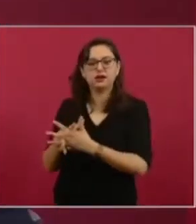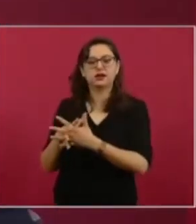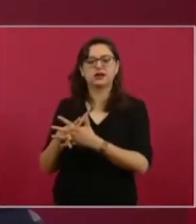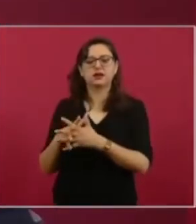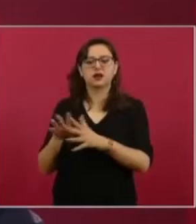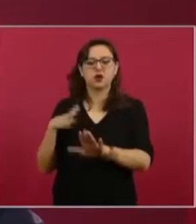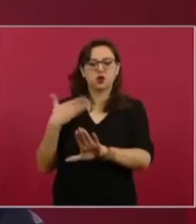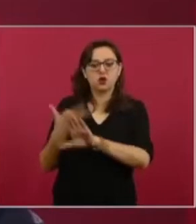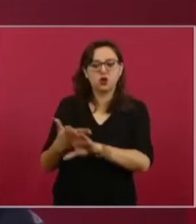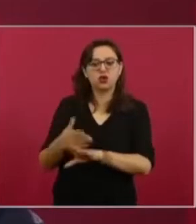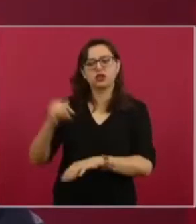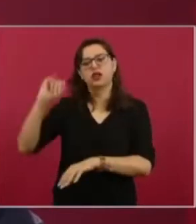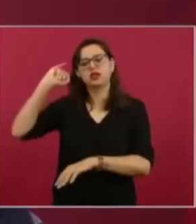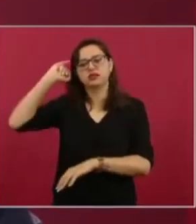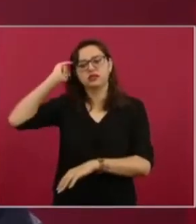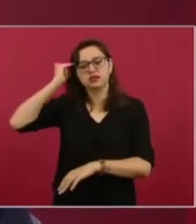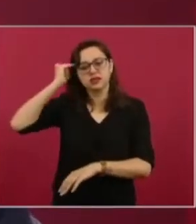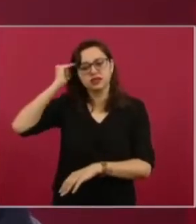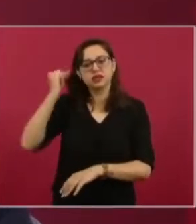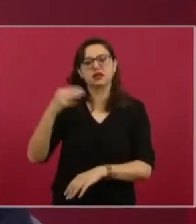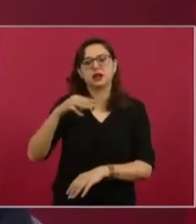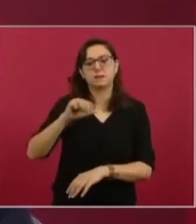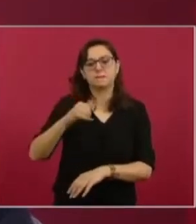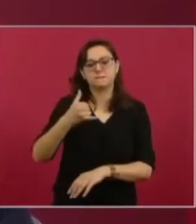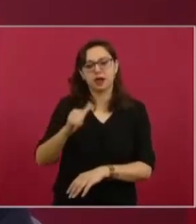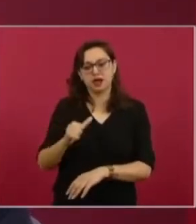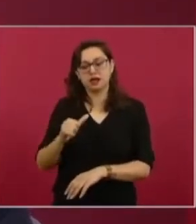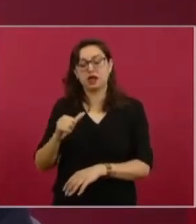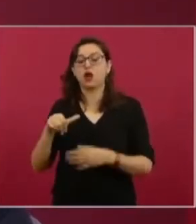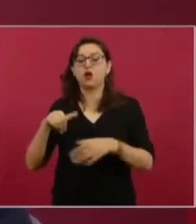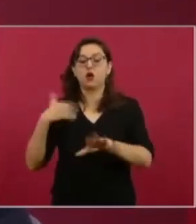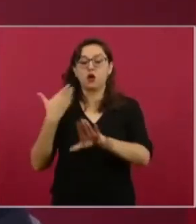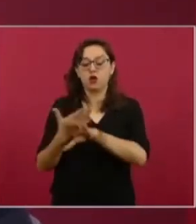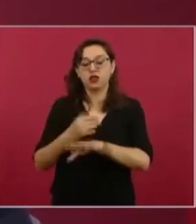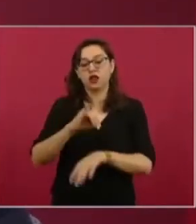contra los mayas y contra los yaquis.